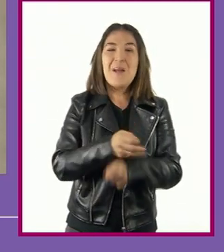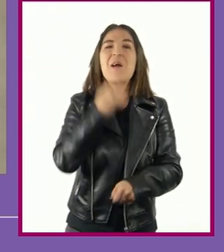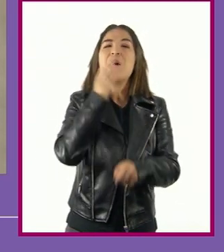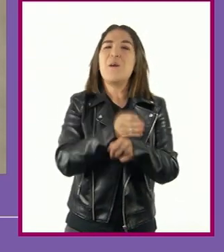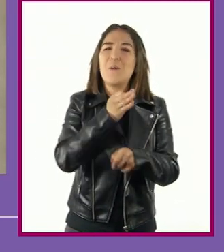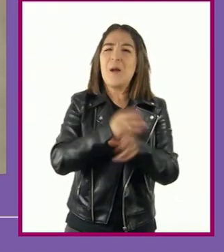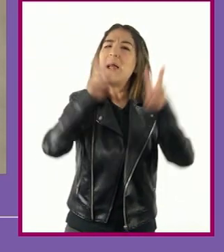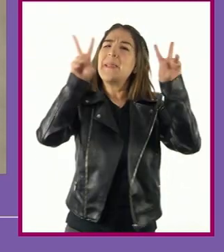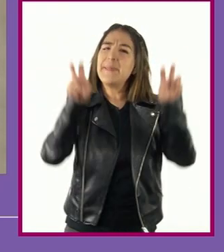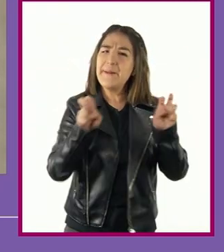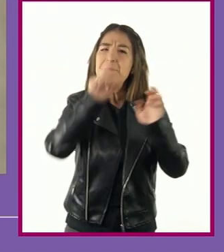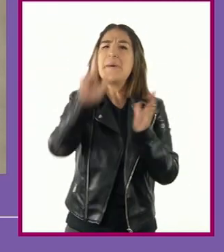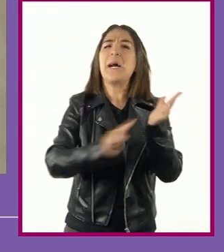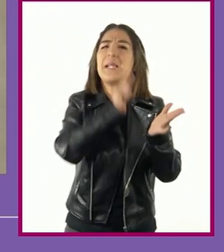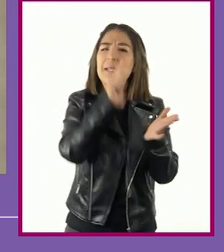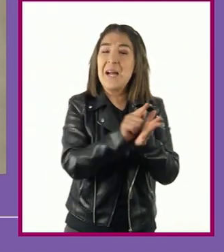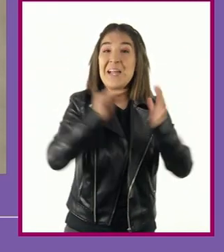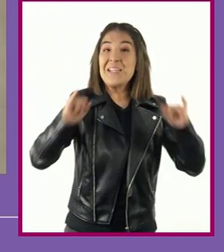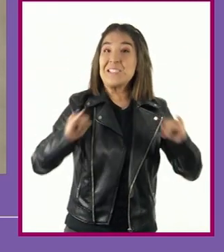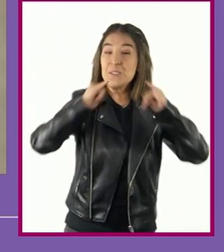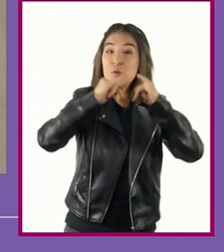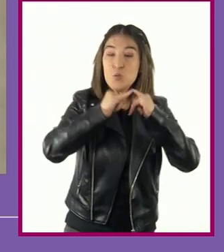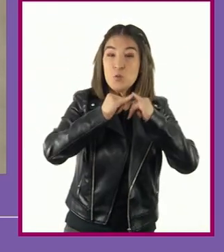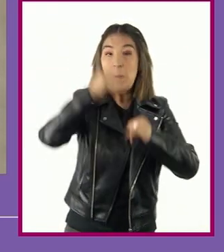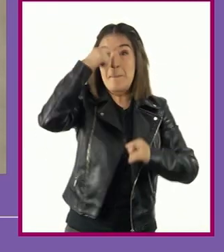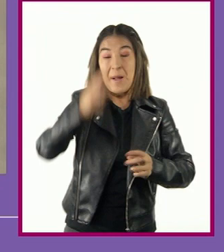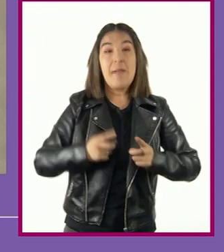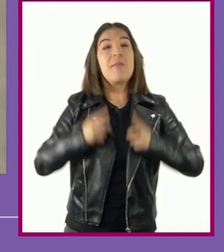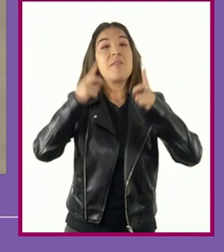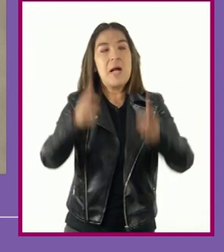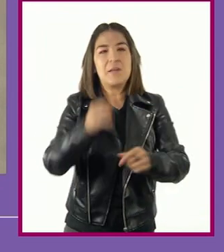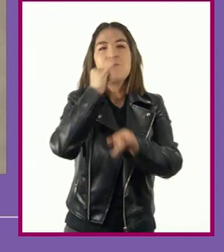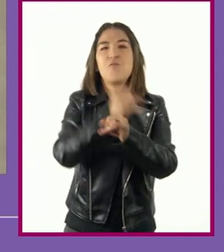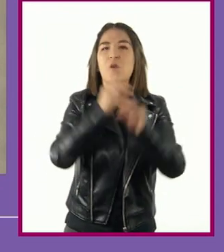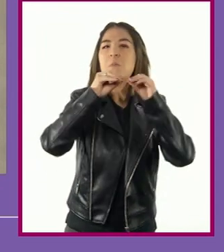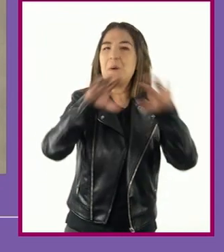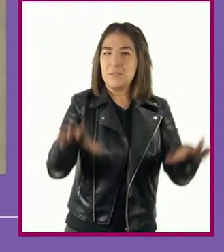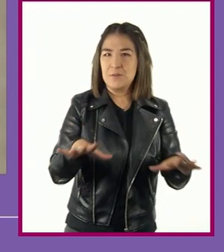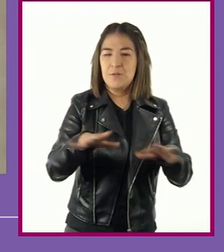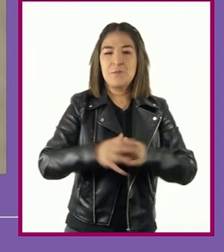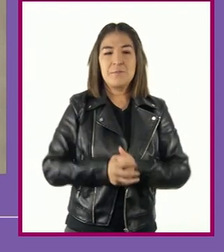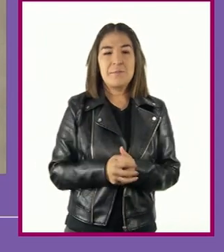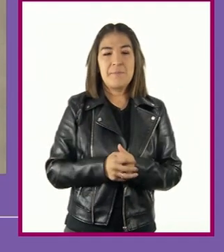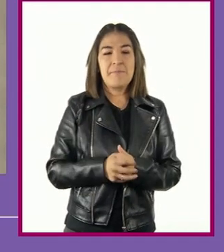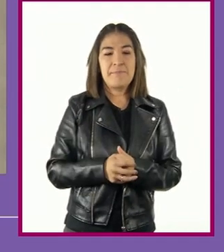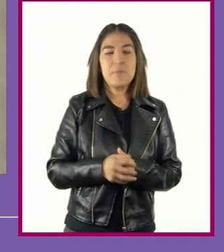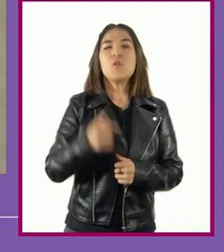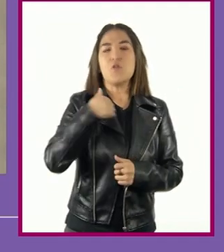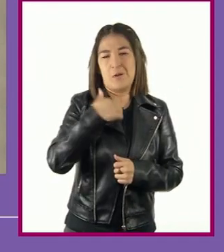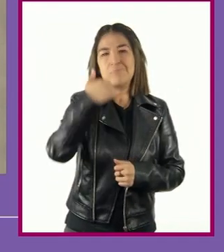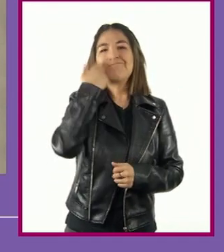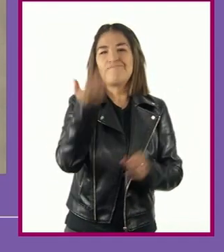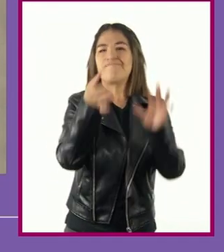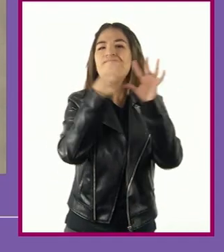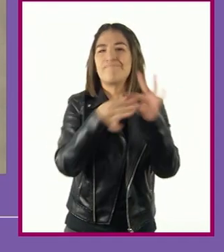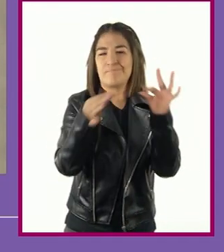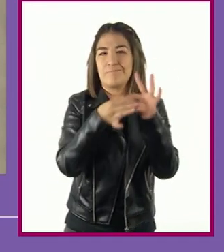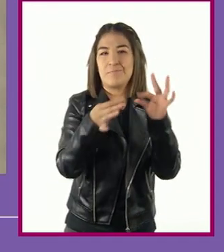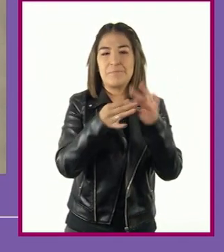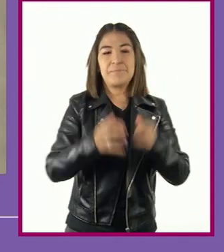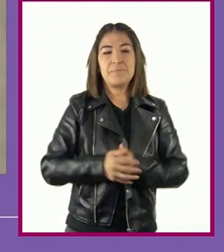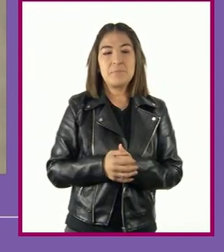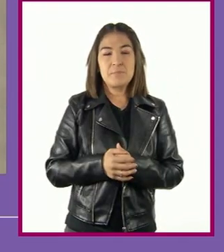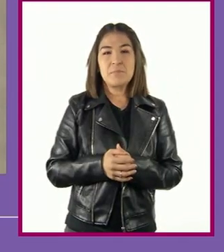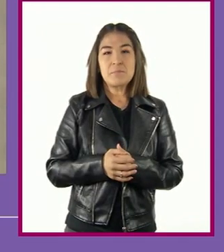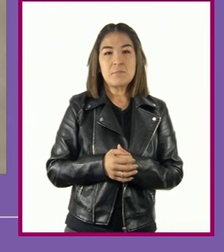tema de las leyes e instituciones que garantizan el acceso a la información, quiero decirles que nosotros,